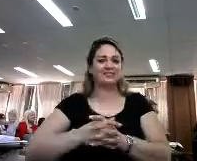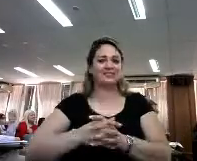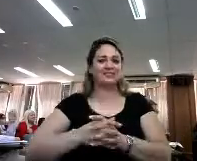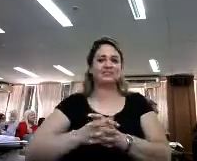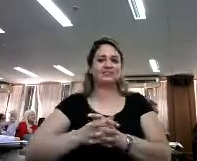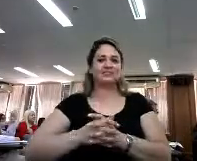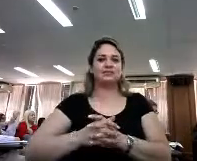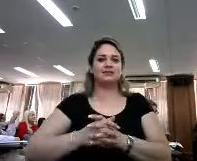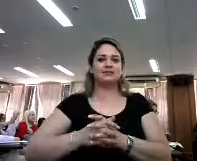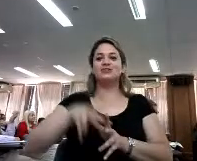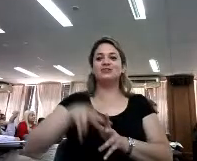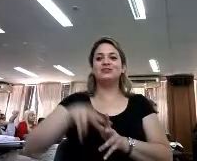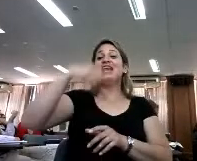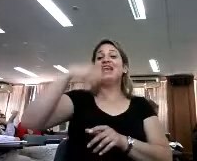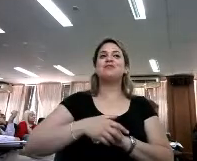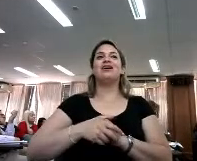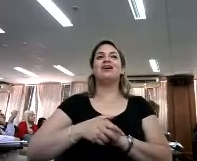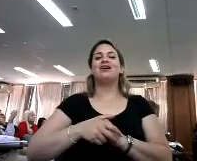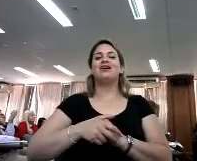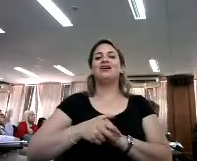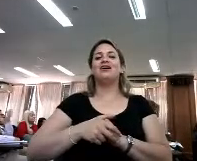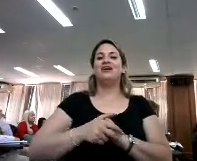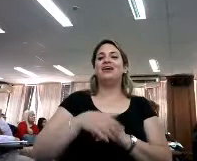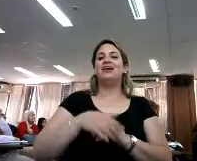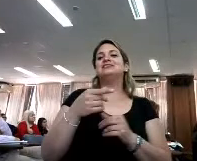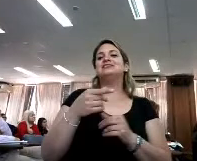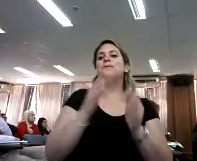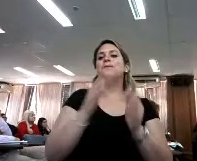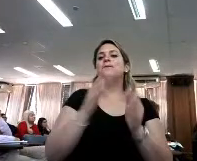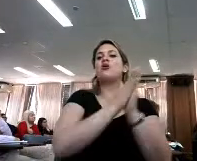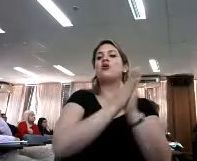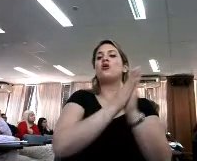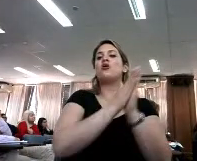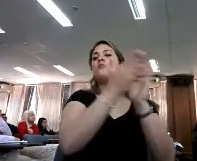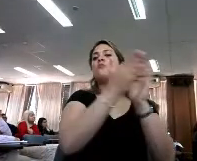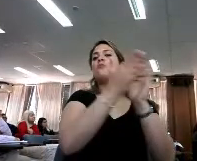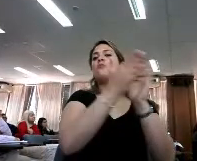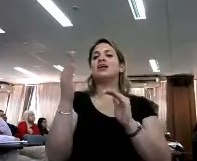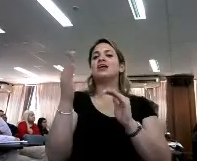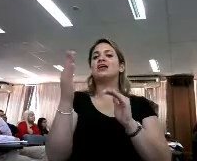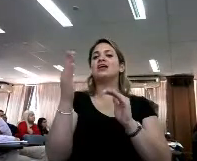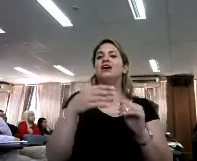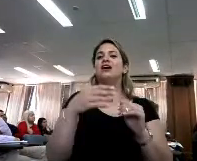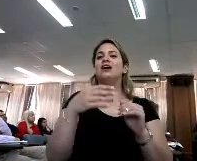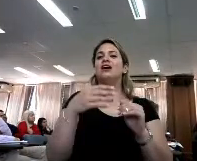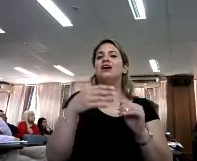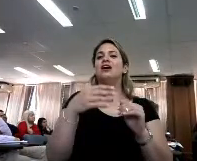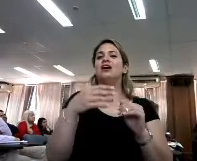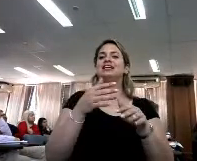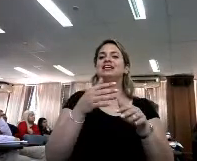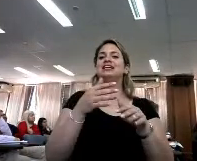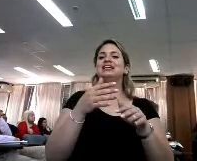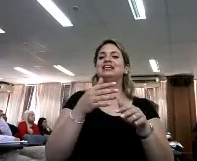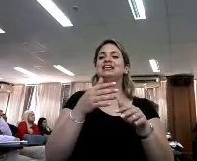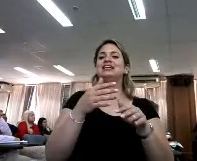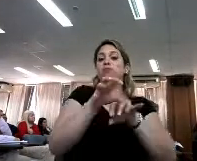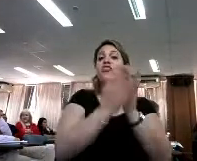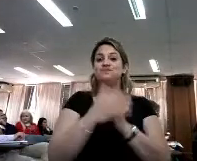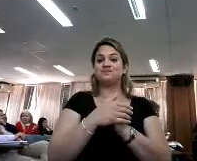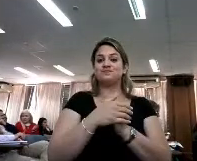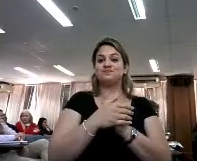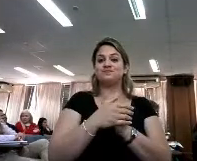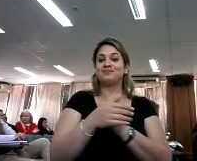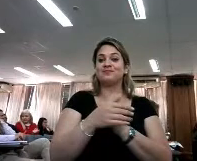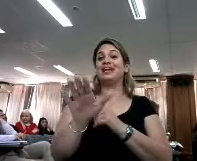Y la última fue la puesta a disposición por parte de bibliotecas o centros de documentación a través de, esto es, las